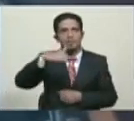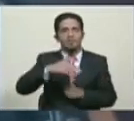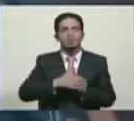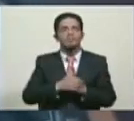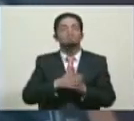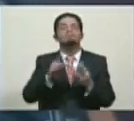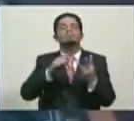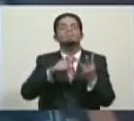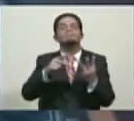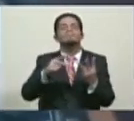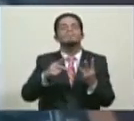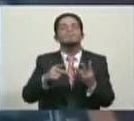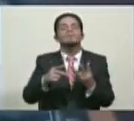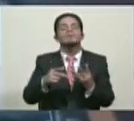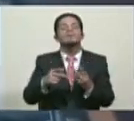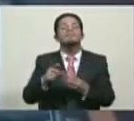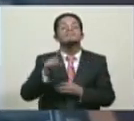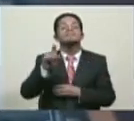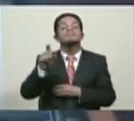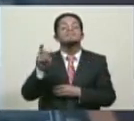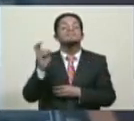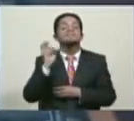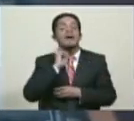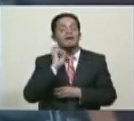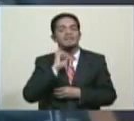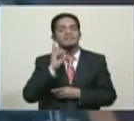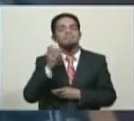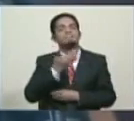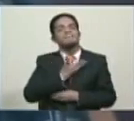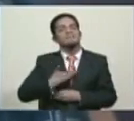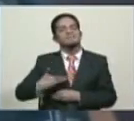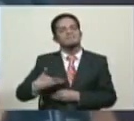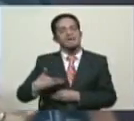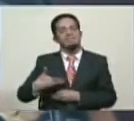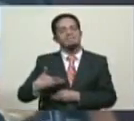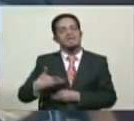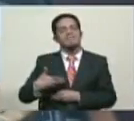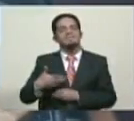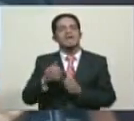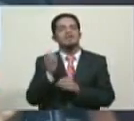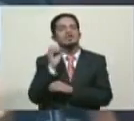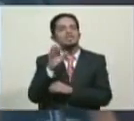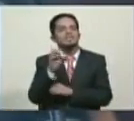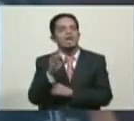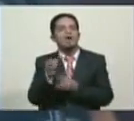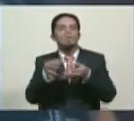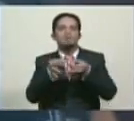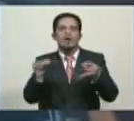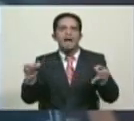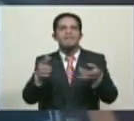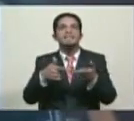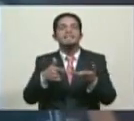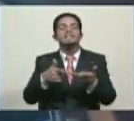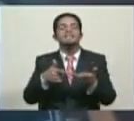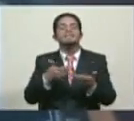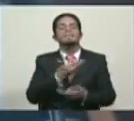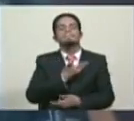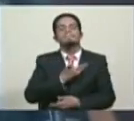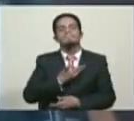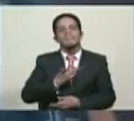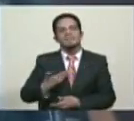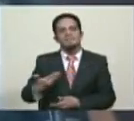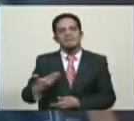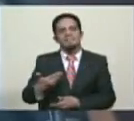Saab, presidente del Consejo Moral Republicano y Fiscal General de la República. Doctora Tibisay